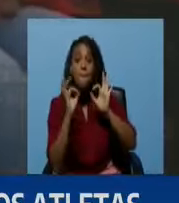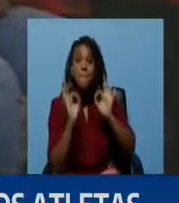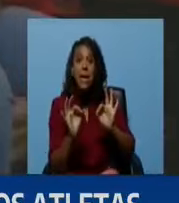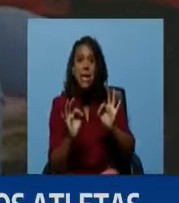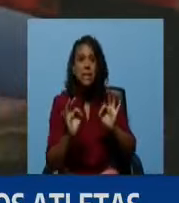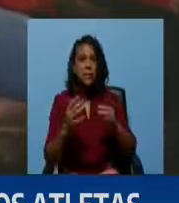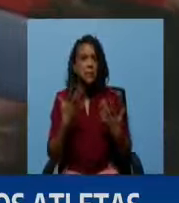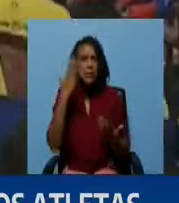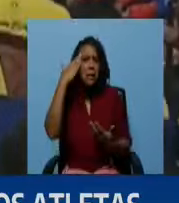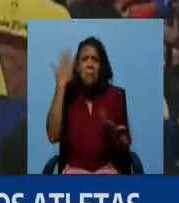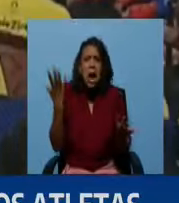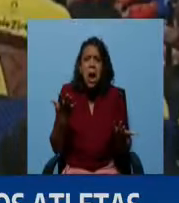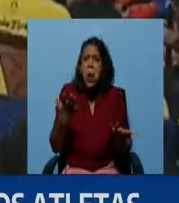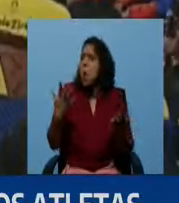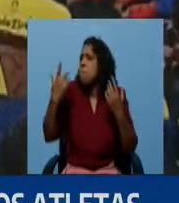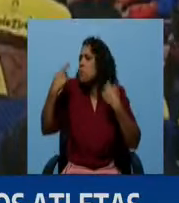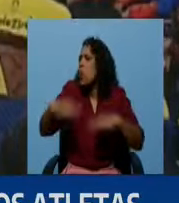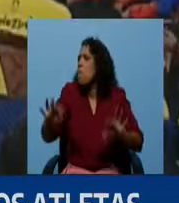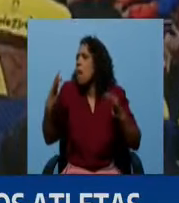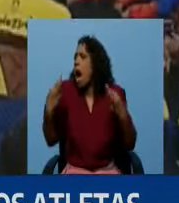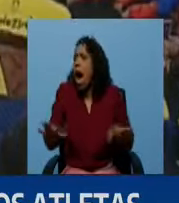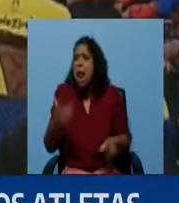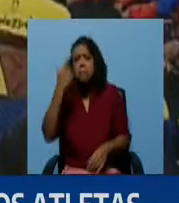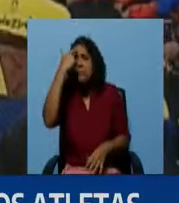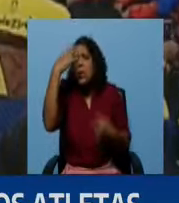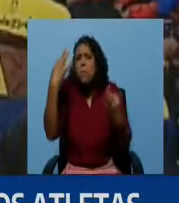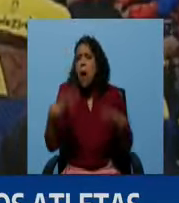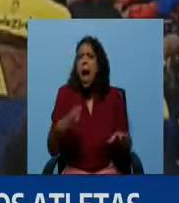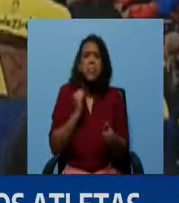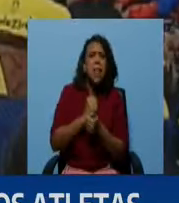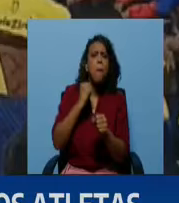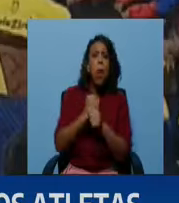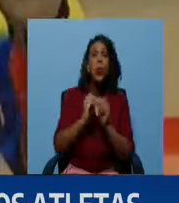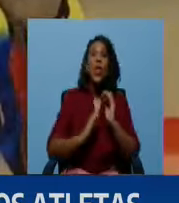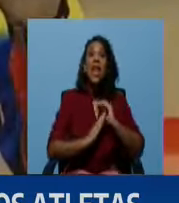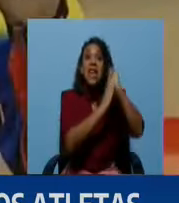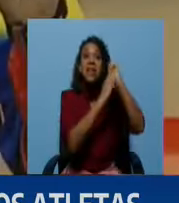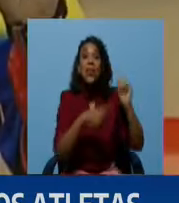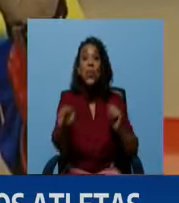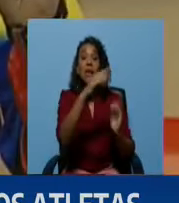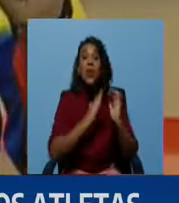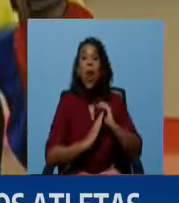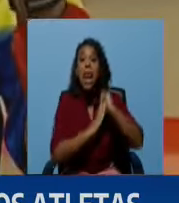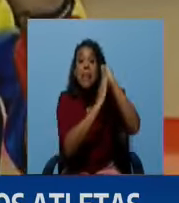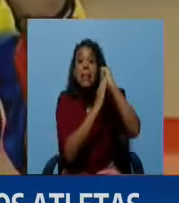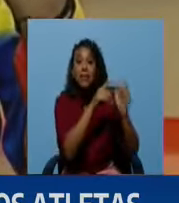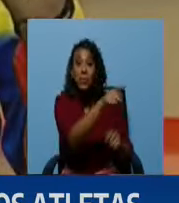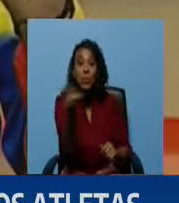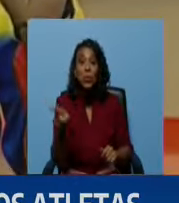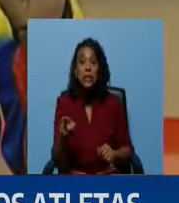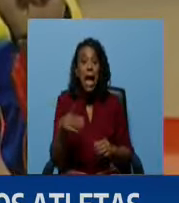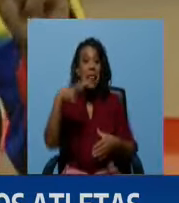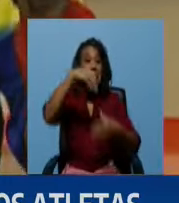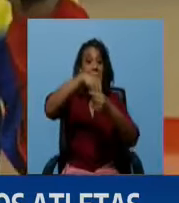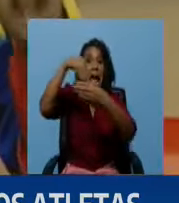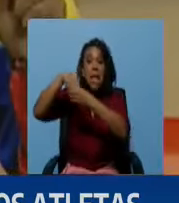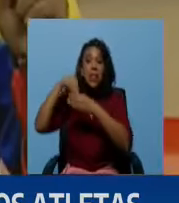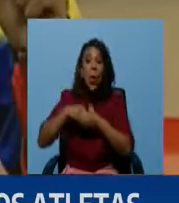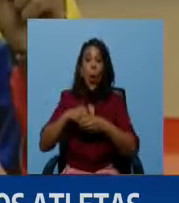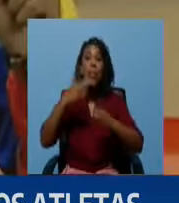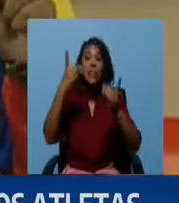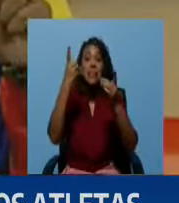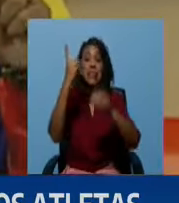sin saberlo o sabiéndolo, son líderes en cada uno de